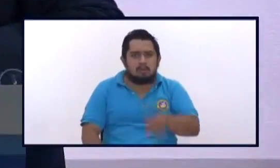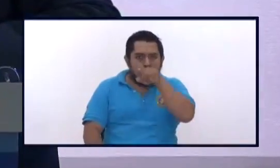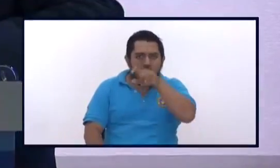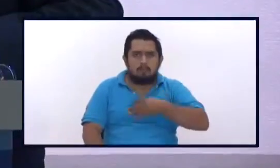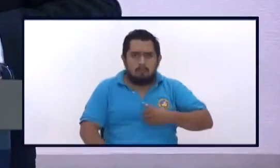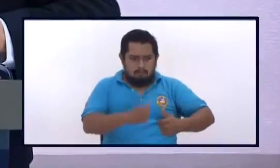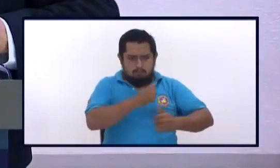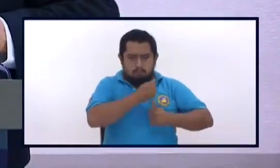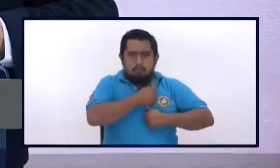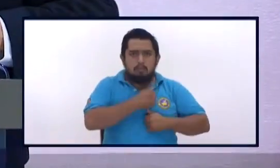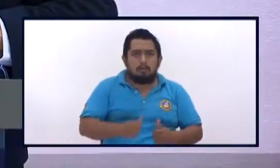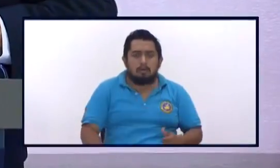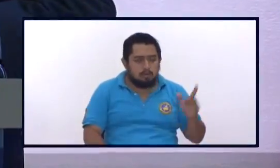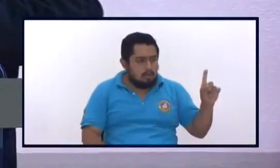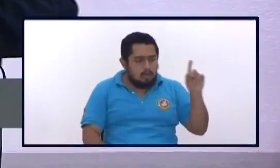ejército